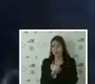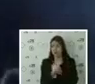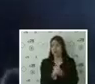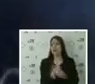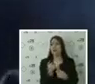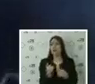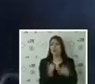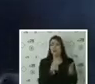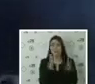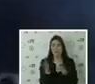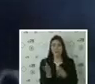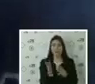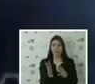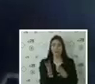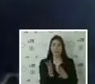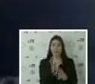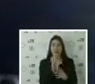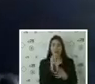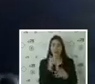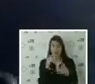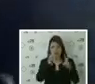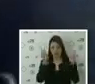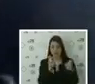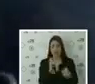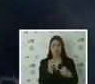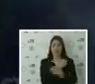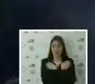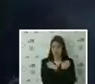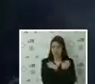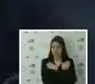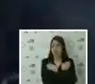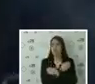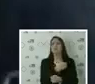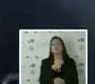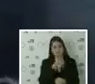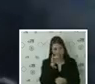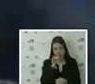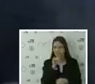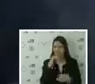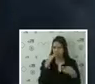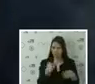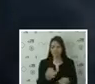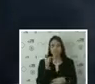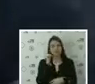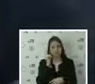ámbito educativo, que sí, yo tengo muy recalcado que